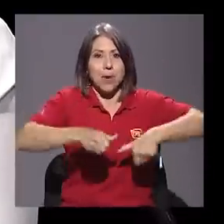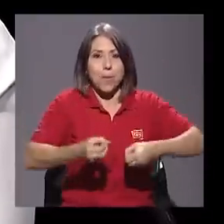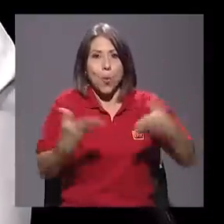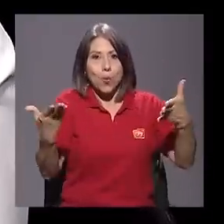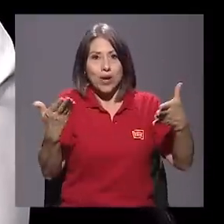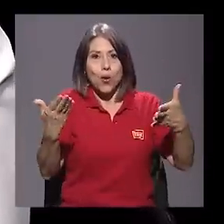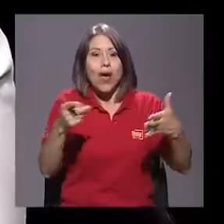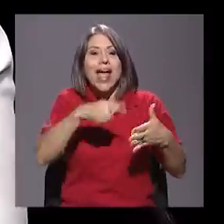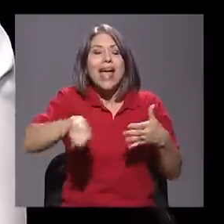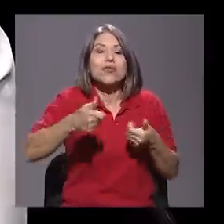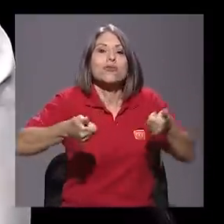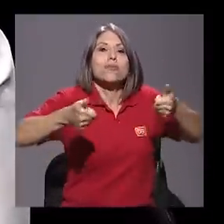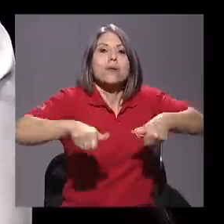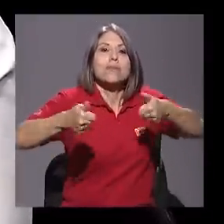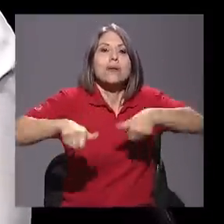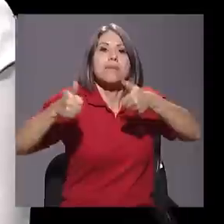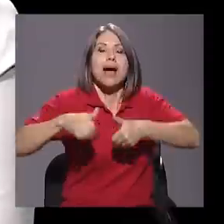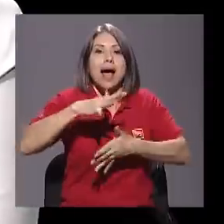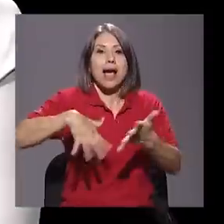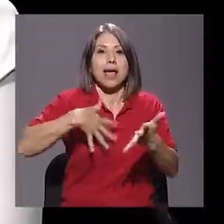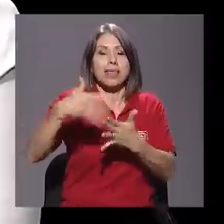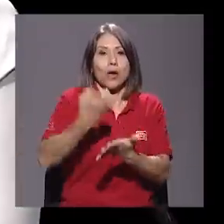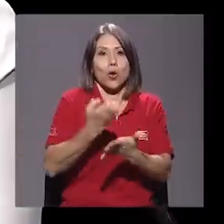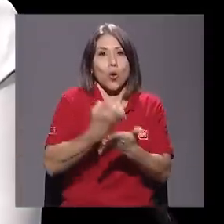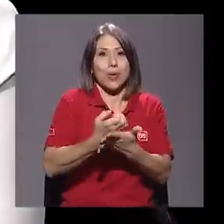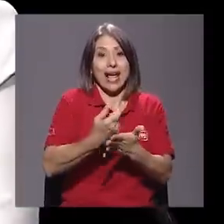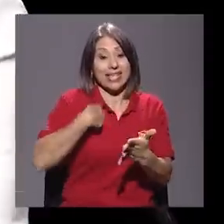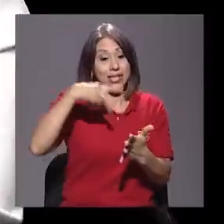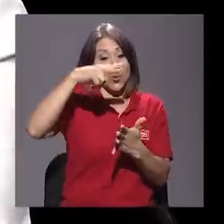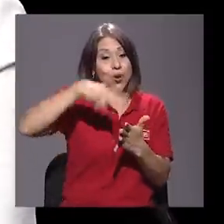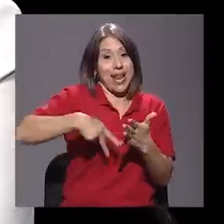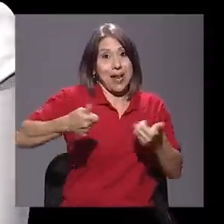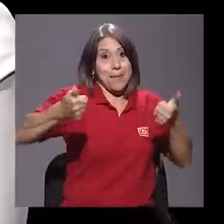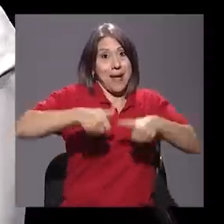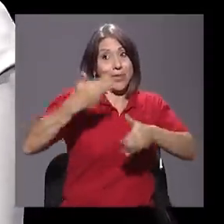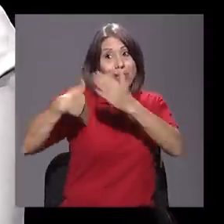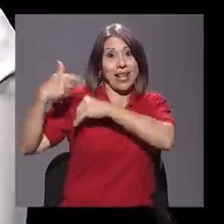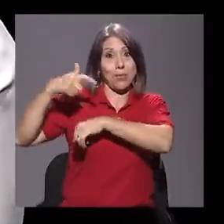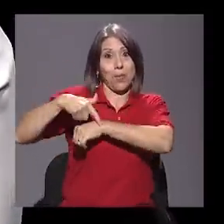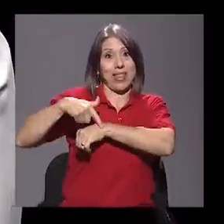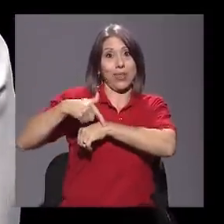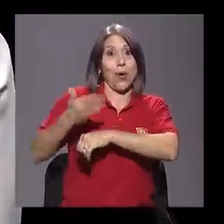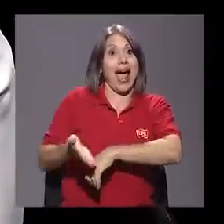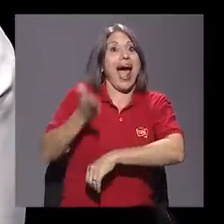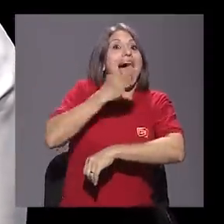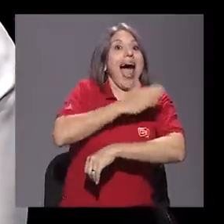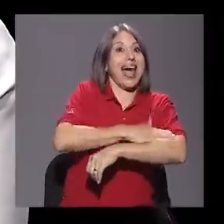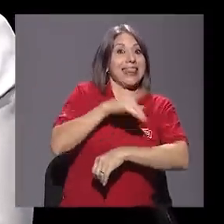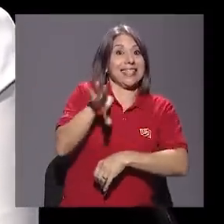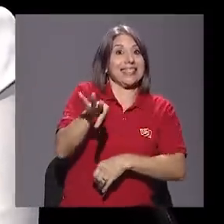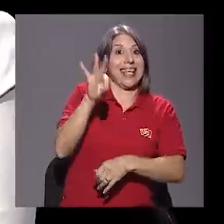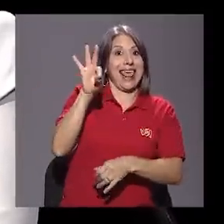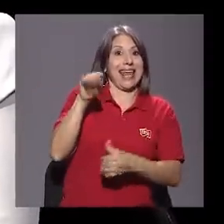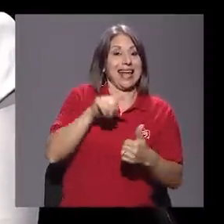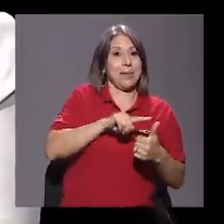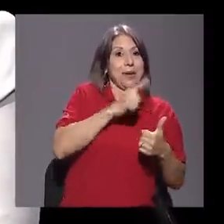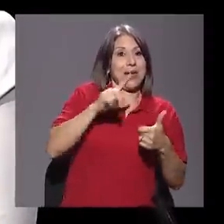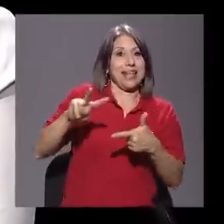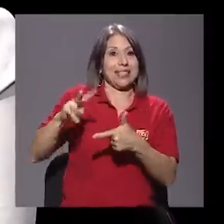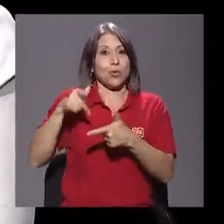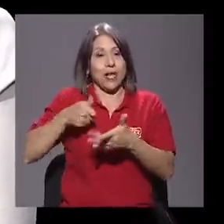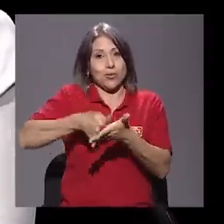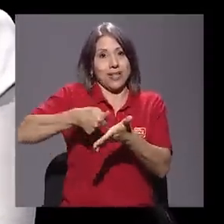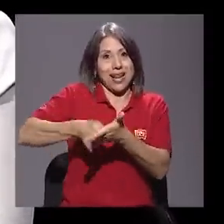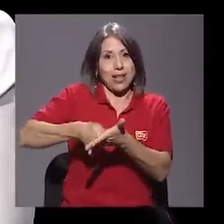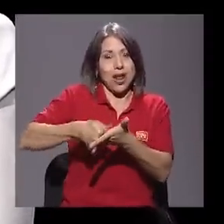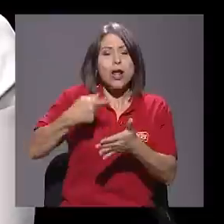otras temas, la agenda económica. Si uno lee el pacto de ese momento, eso fue antes de quedar electo, entre primera y segunda ronda electoral, se da cuenta de que